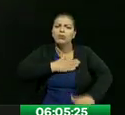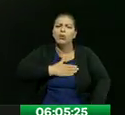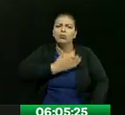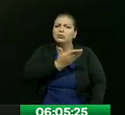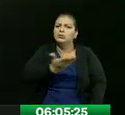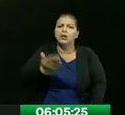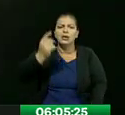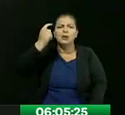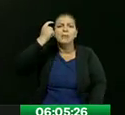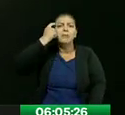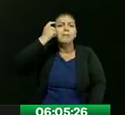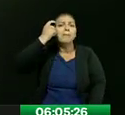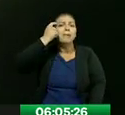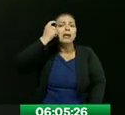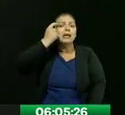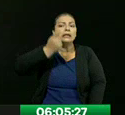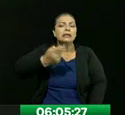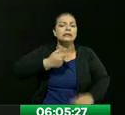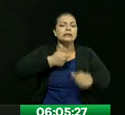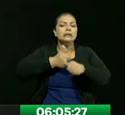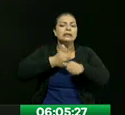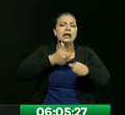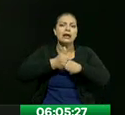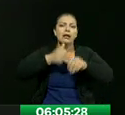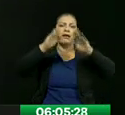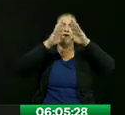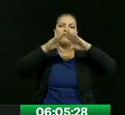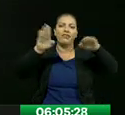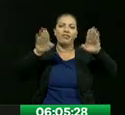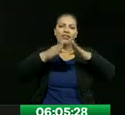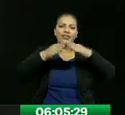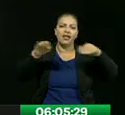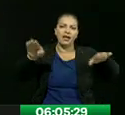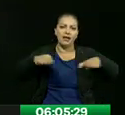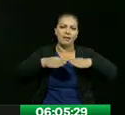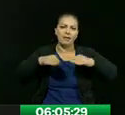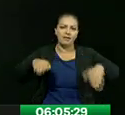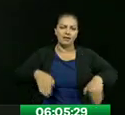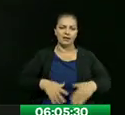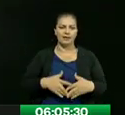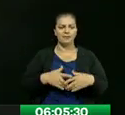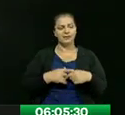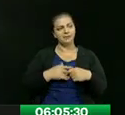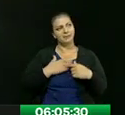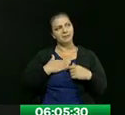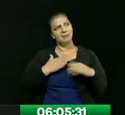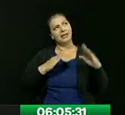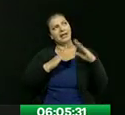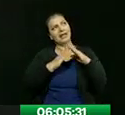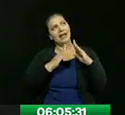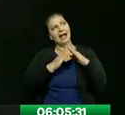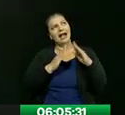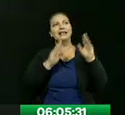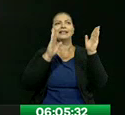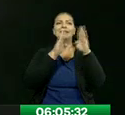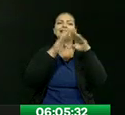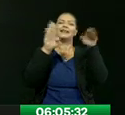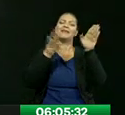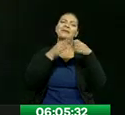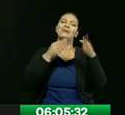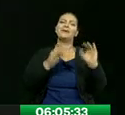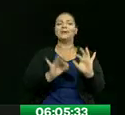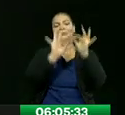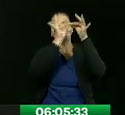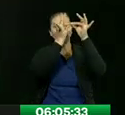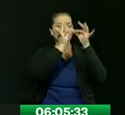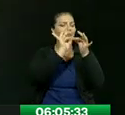que se nos viene la Navidad, tratemos de evitar un poco el exceso en los foquitos, esas ¿cómo se llama esta? Las regletas,